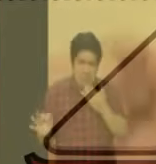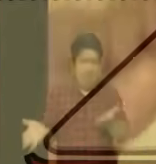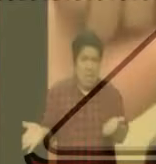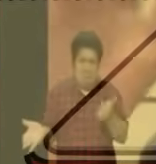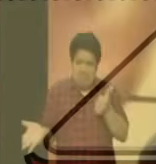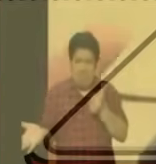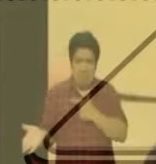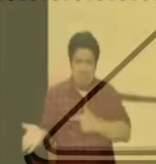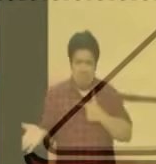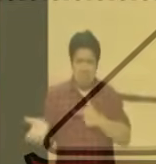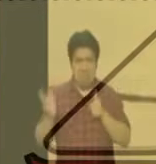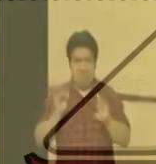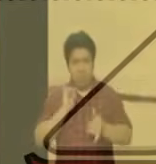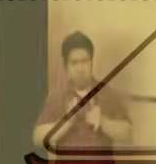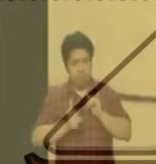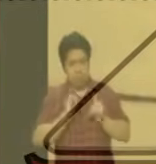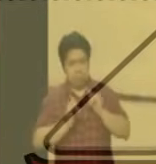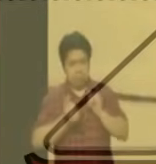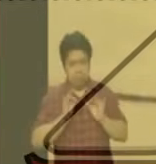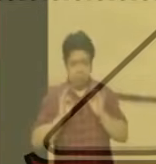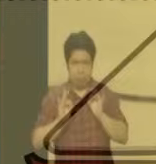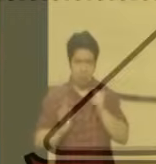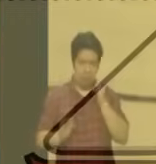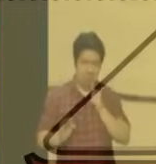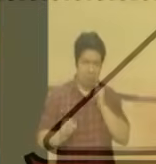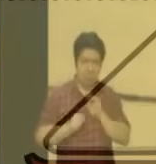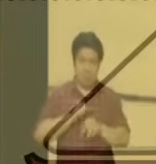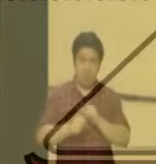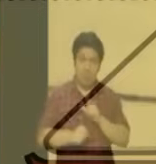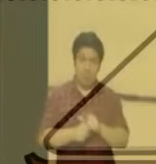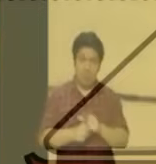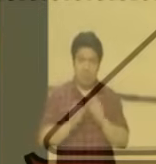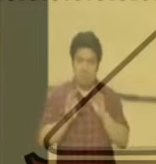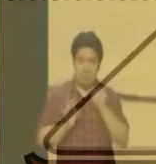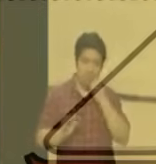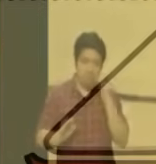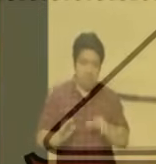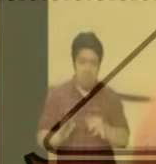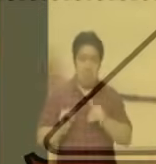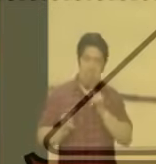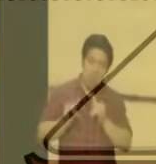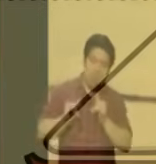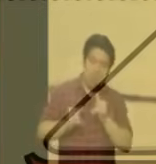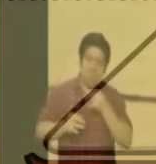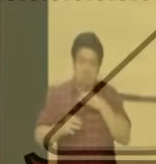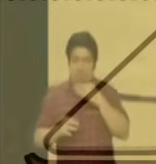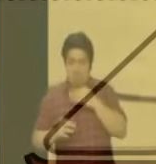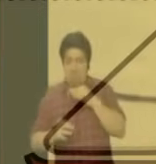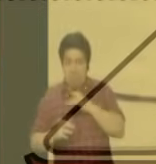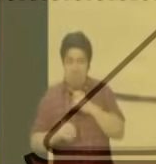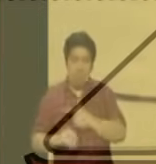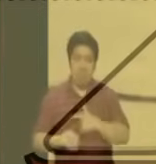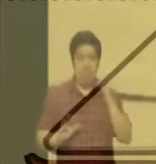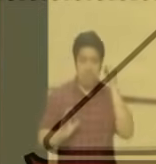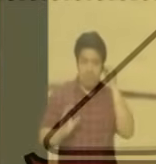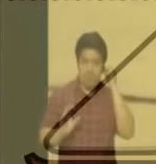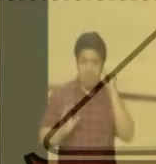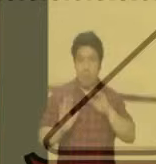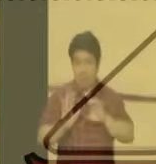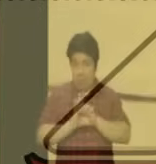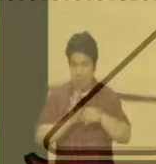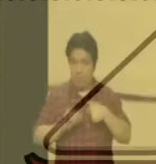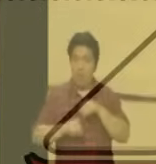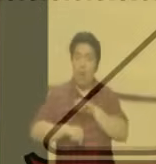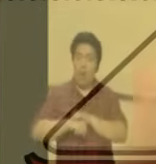Claro. Todos nos hemos puesto. Es lo que estamos diciendo desde el principio, sí. Y está padre vivirlo. Hay varias cosas que se me hacen raras. Mira, yo siempre que salgo con mis